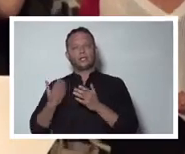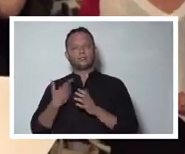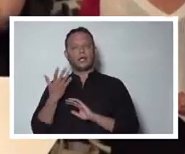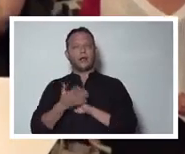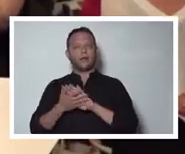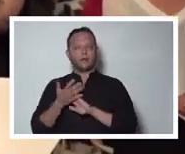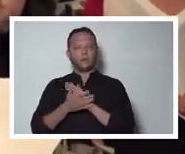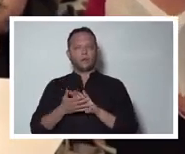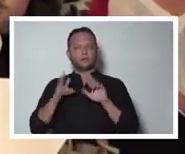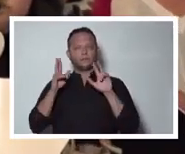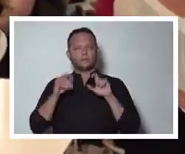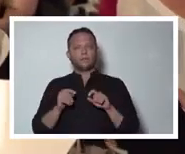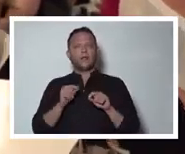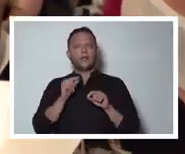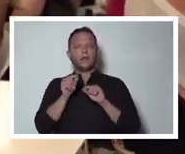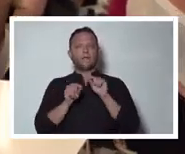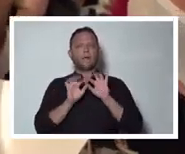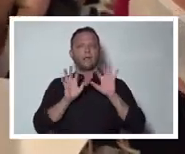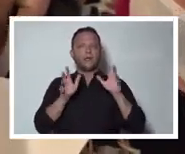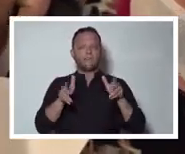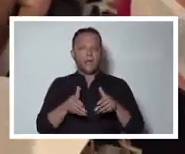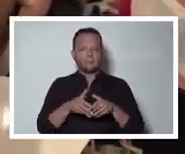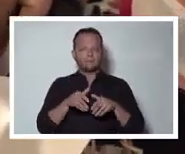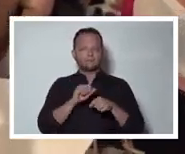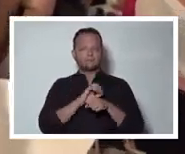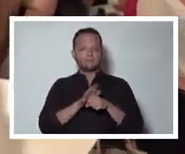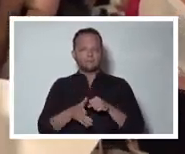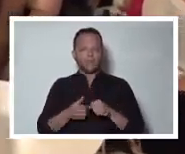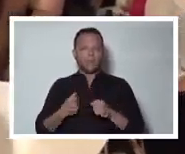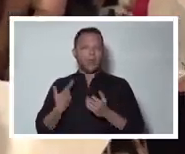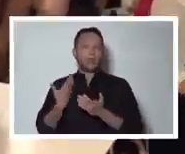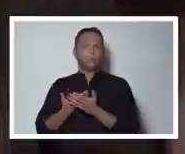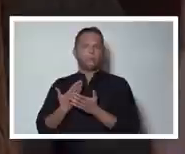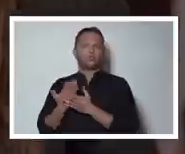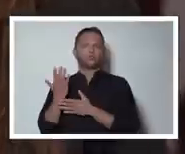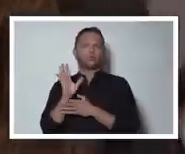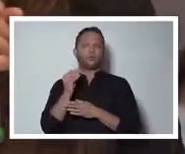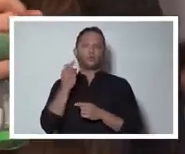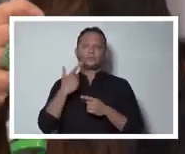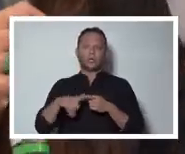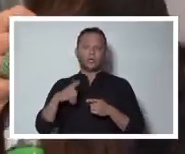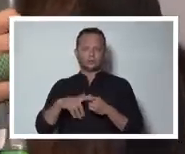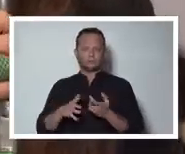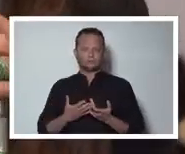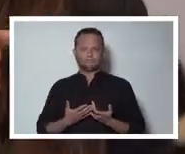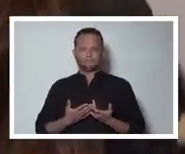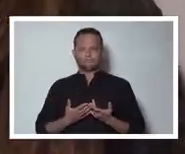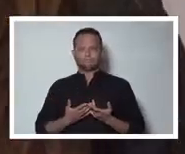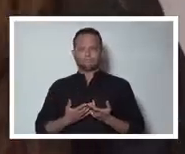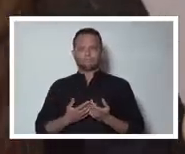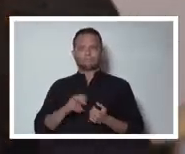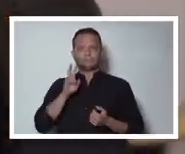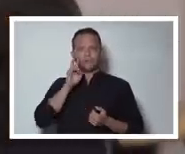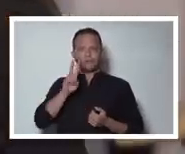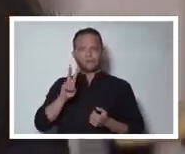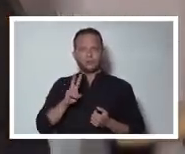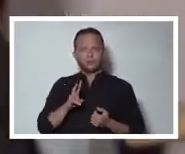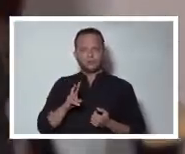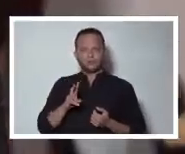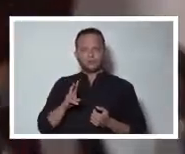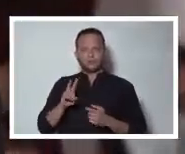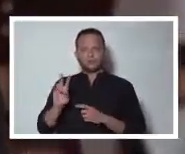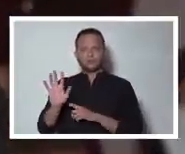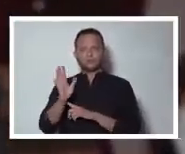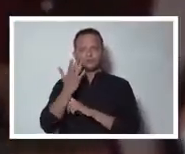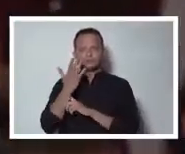que la pandemia nos demostró muchas cosas no fue una foto que pudo